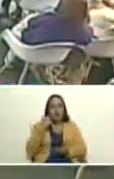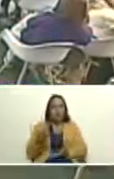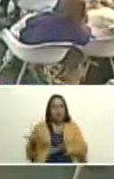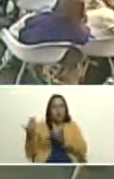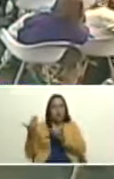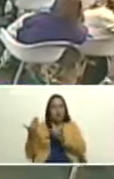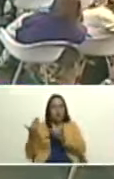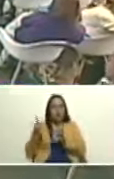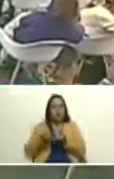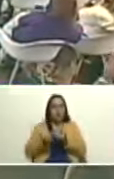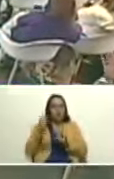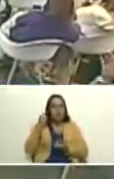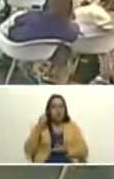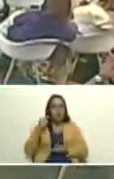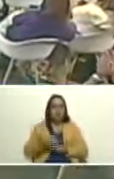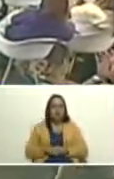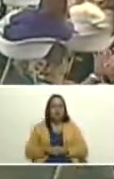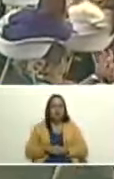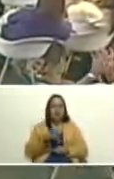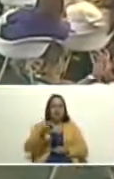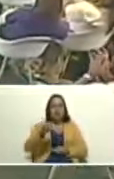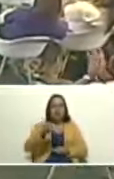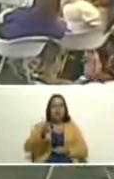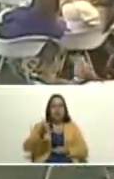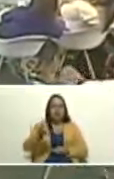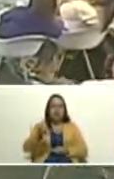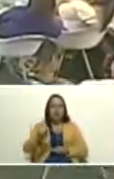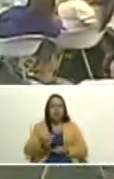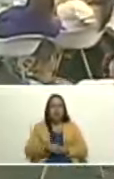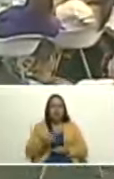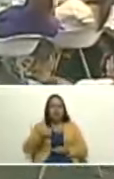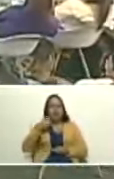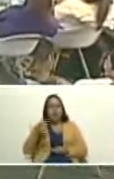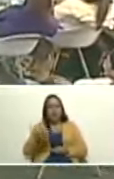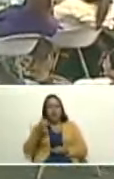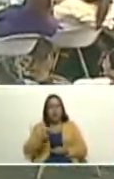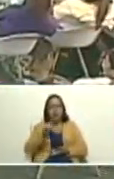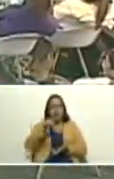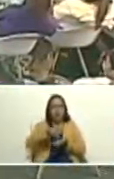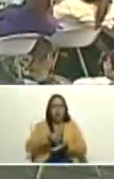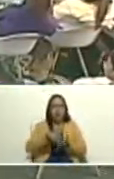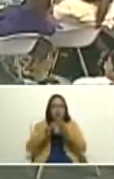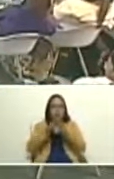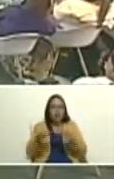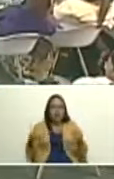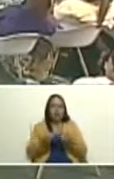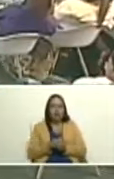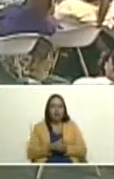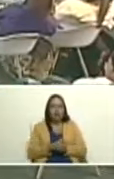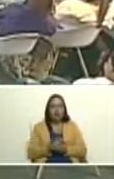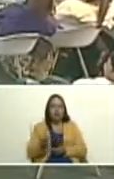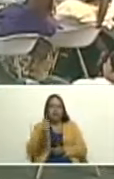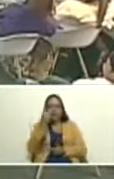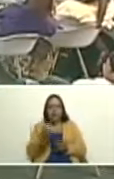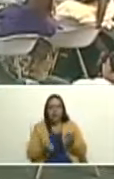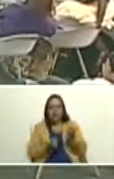Silita. Y donde está Silita estoy yo. Estamos todos. Primer